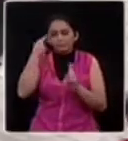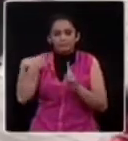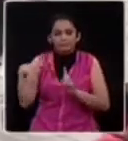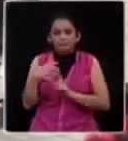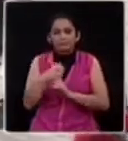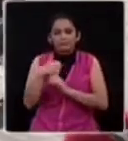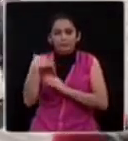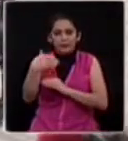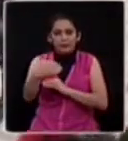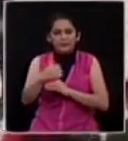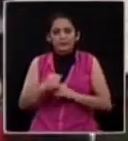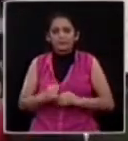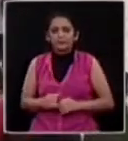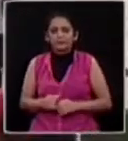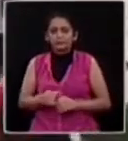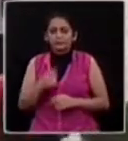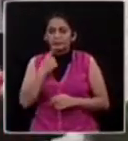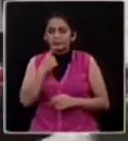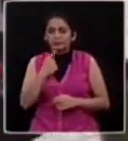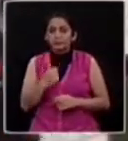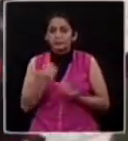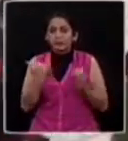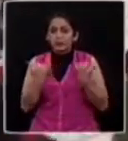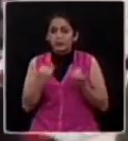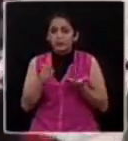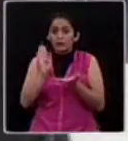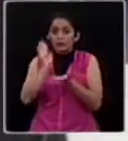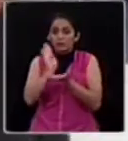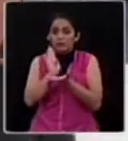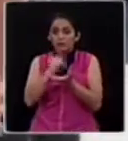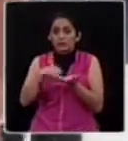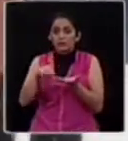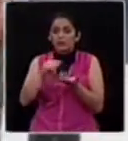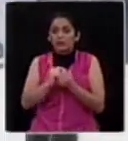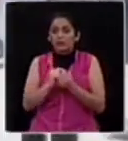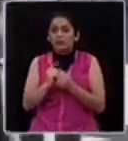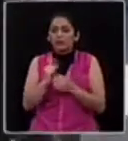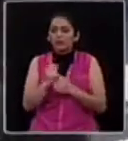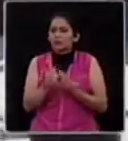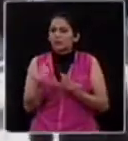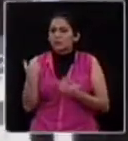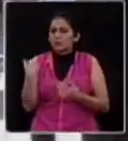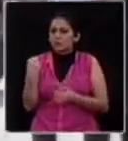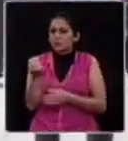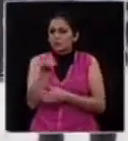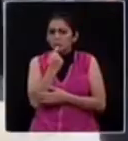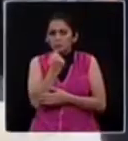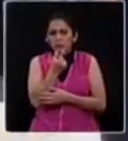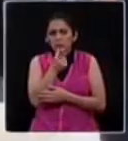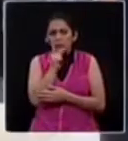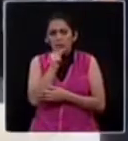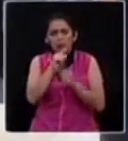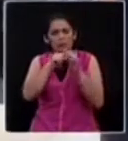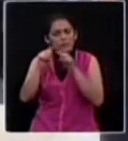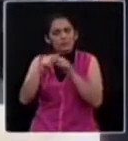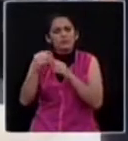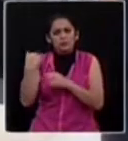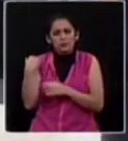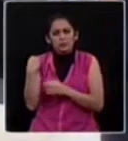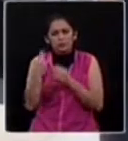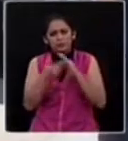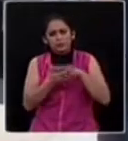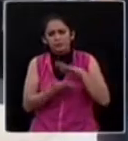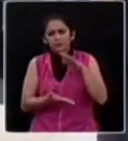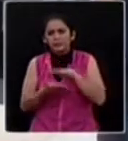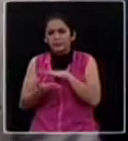Espinosa enfatizó que el Instituto Ecuatoriano de Seguridad Social cuenta con el suficiente número de medicamentos en todas las unidades de salud, por lo que descartó